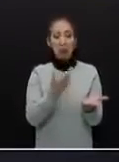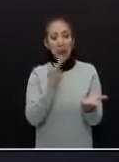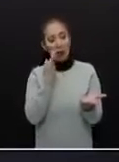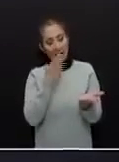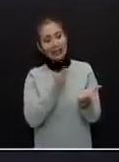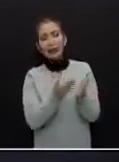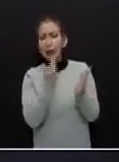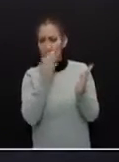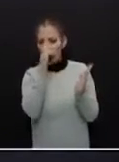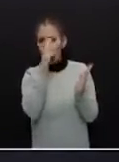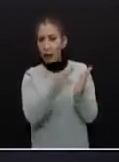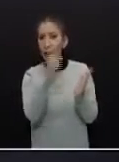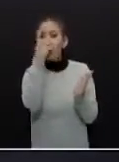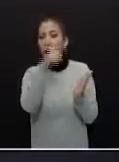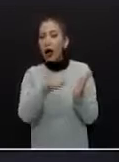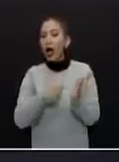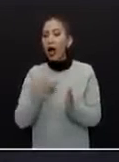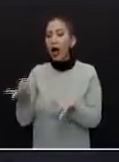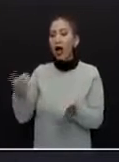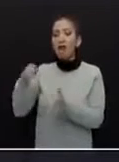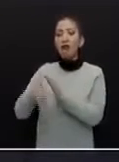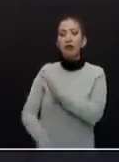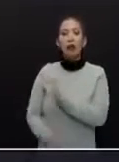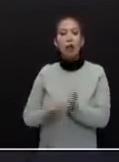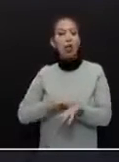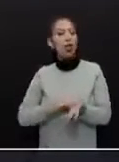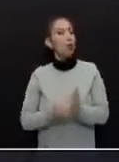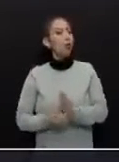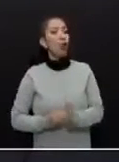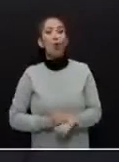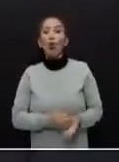forma para violarse en el fondo.